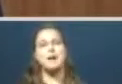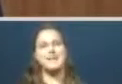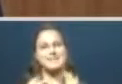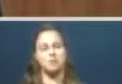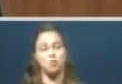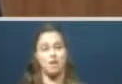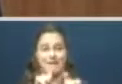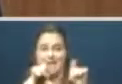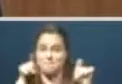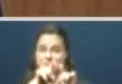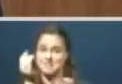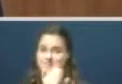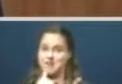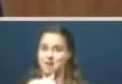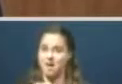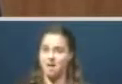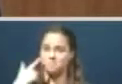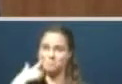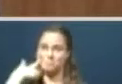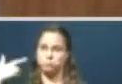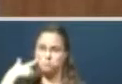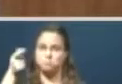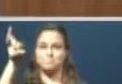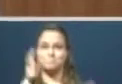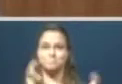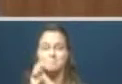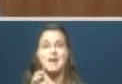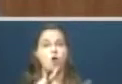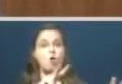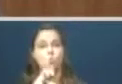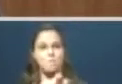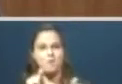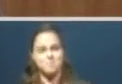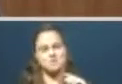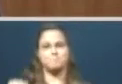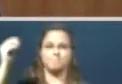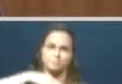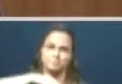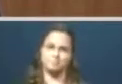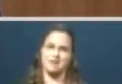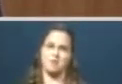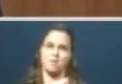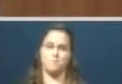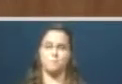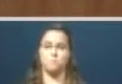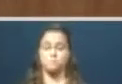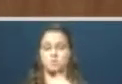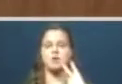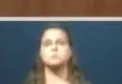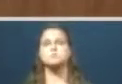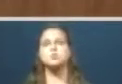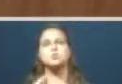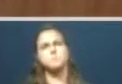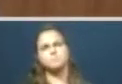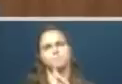empresas regionales en la vanguardia de estas tecnologías y atrayendo la implantación de nuevas empresas innovadoras en segundo lugar